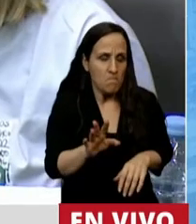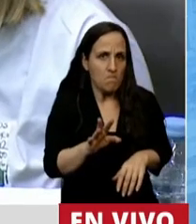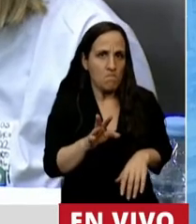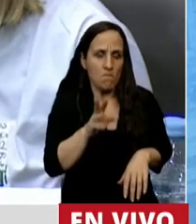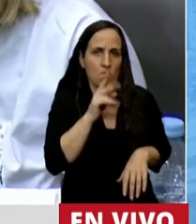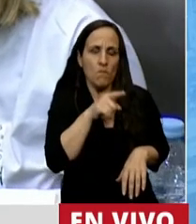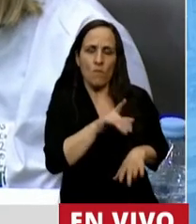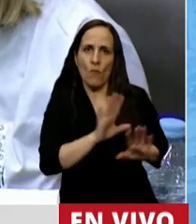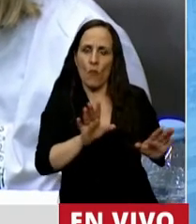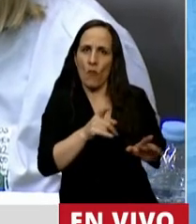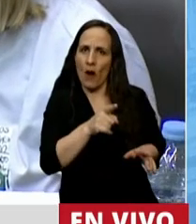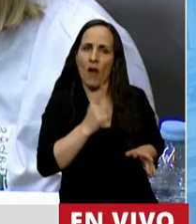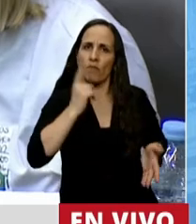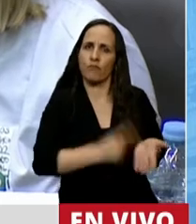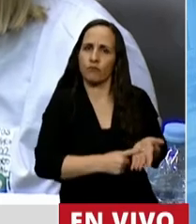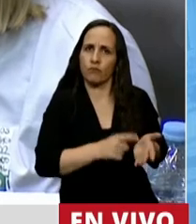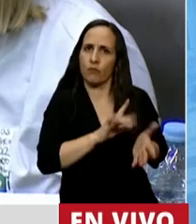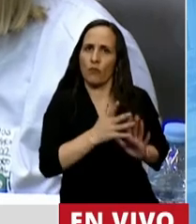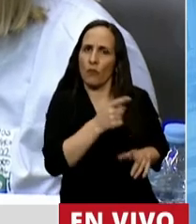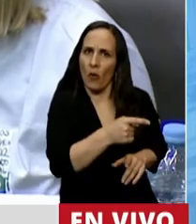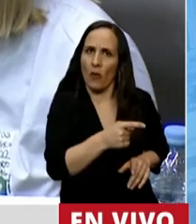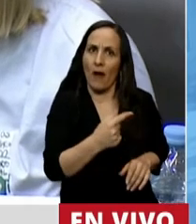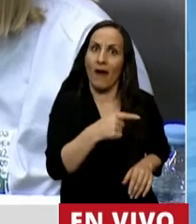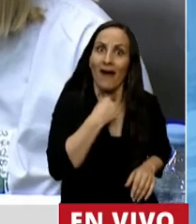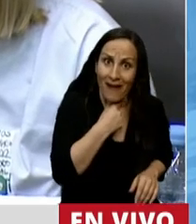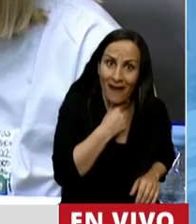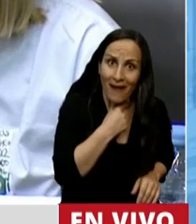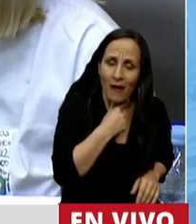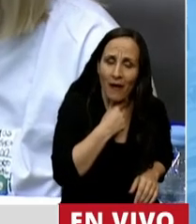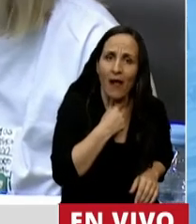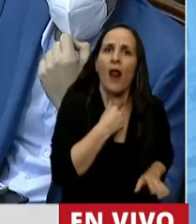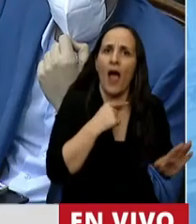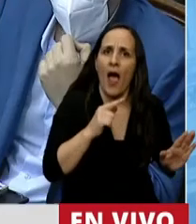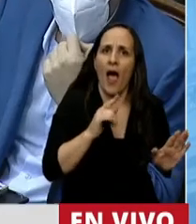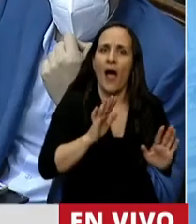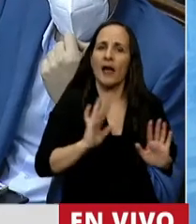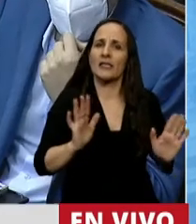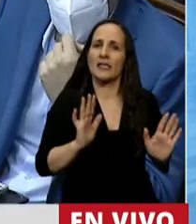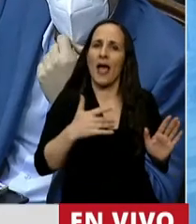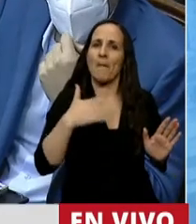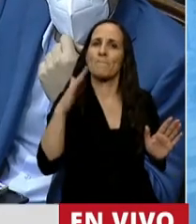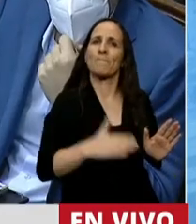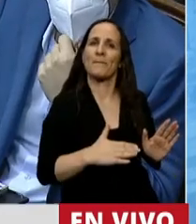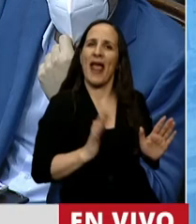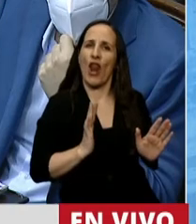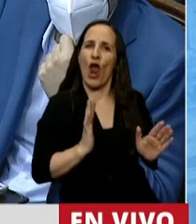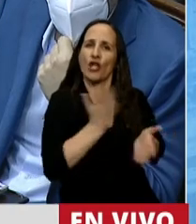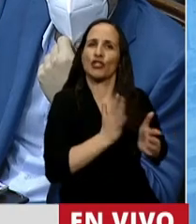mujer. O sea, si la mujer tenía voluntad, esto era un atenuante. Seguían en aquel